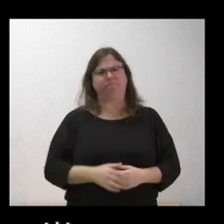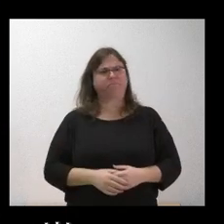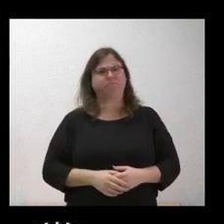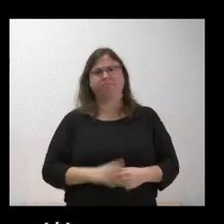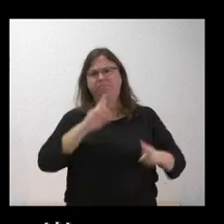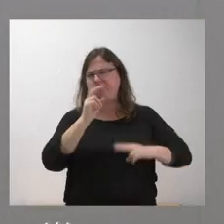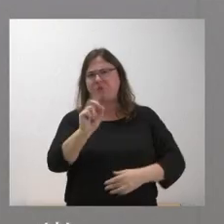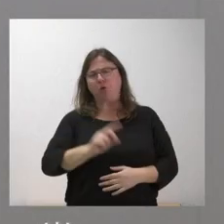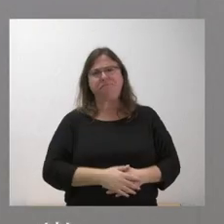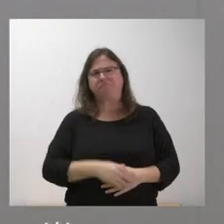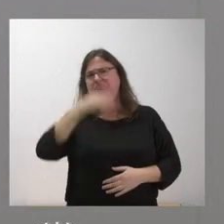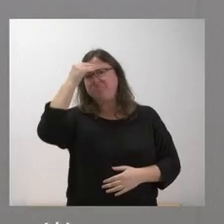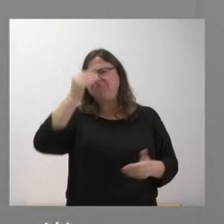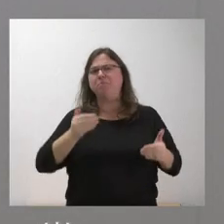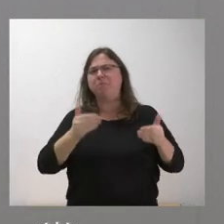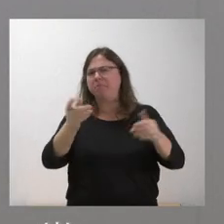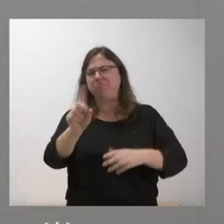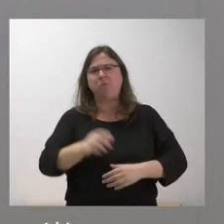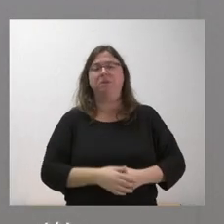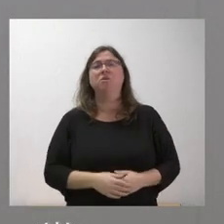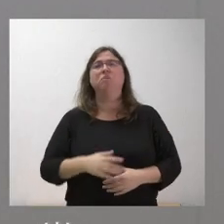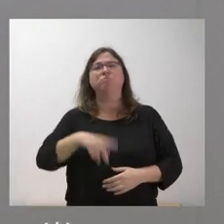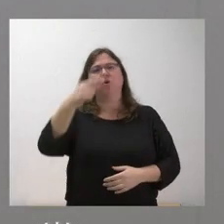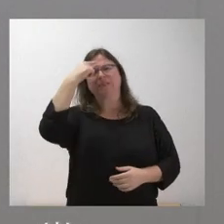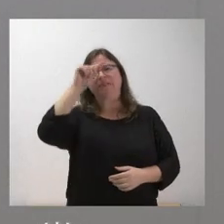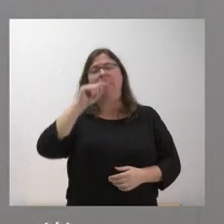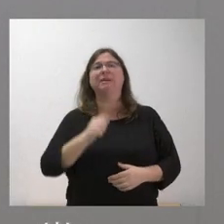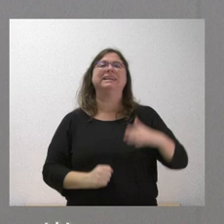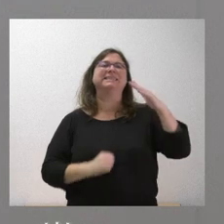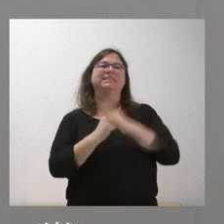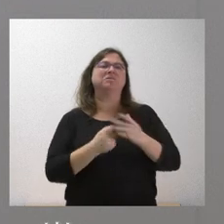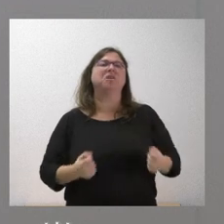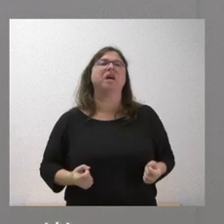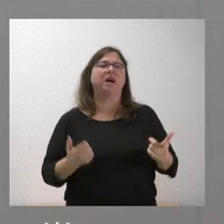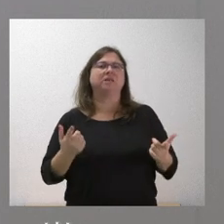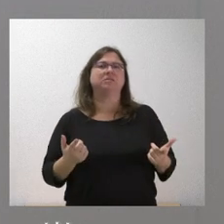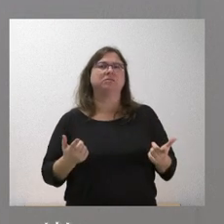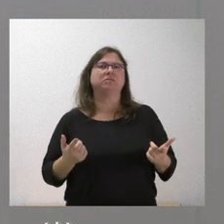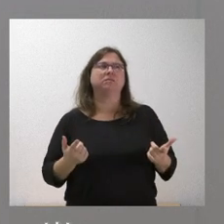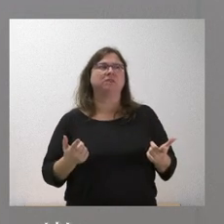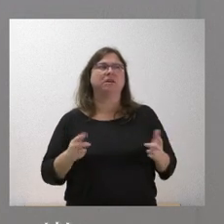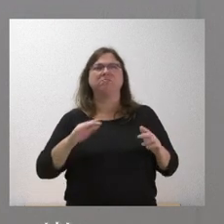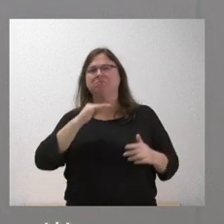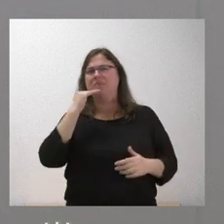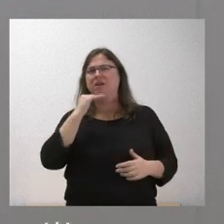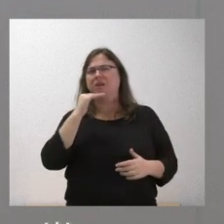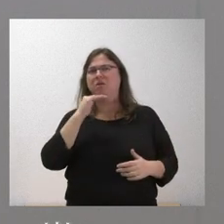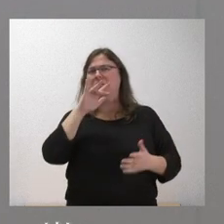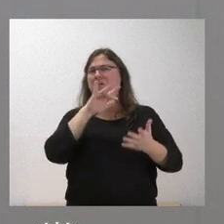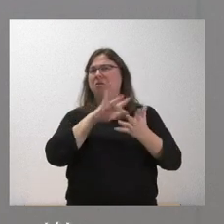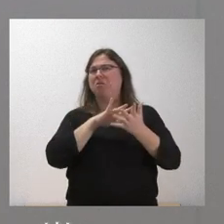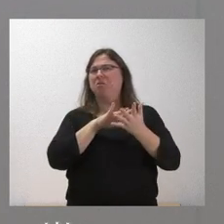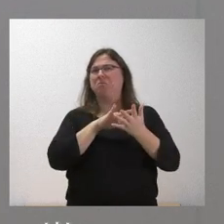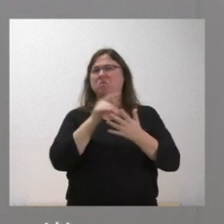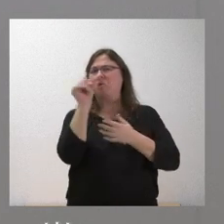normal no suponemos que alargue porque a veces saben ustedes que el techo de gasto creo que fue además algún año lo hemos presentado con apenas